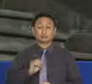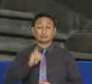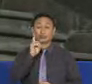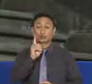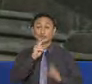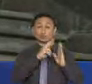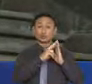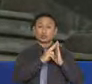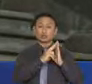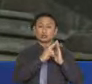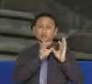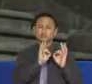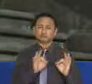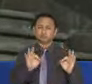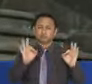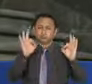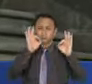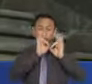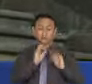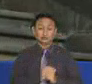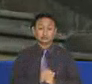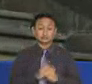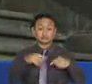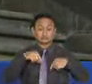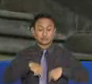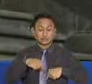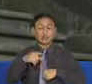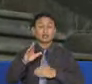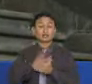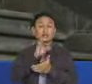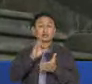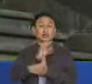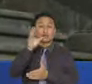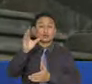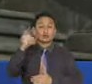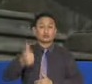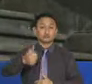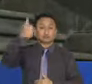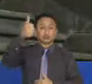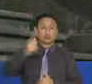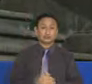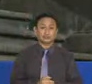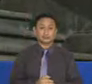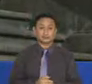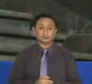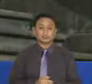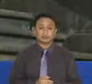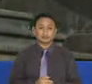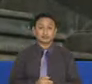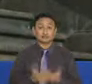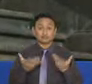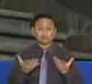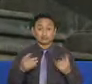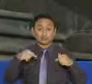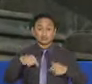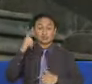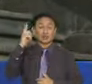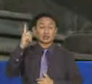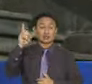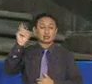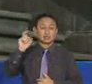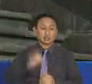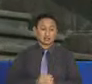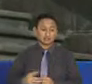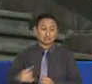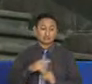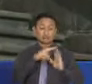es uno de los requisitos fundamentales además es una institución jerárquica y es precisamente para ser líderes necesitan